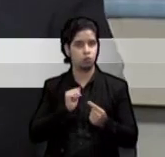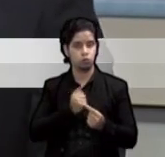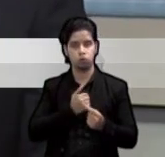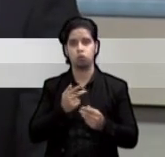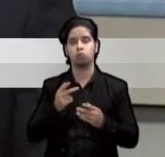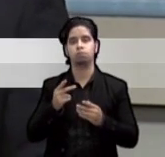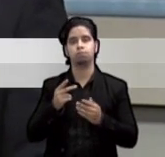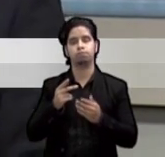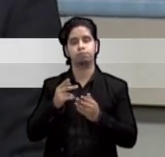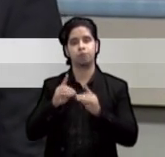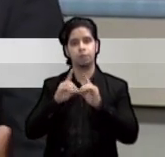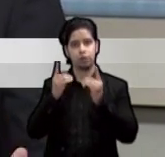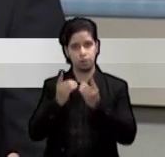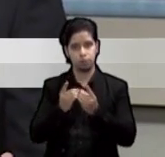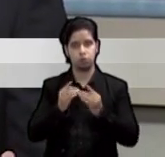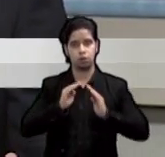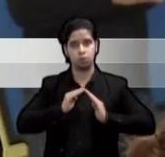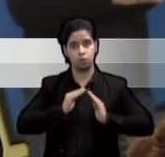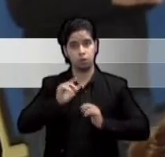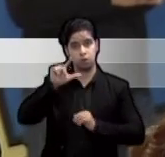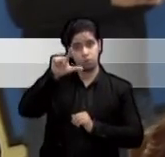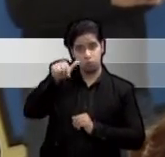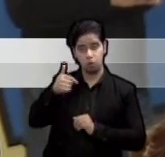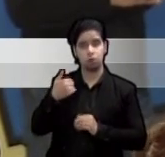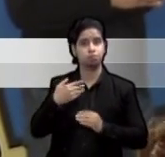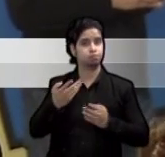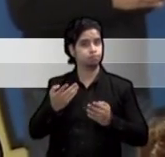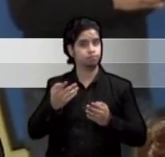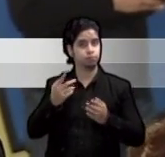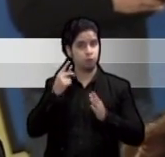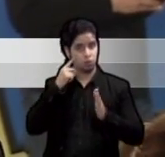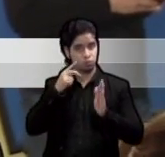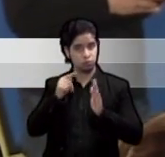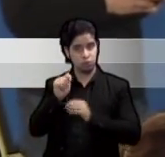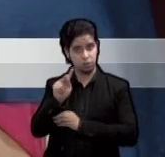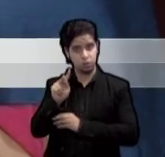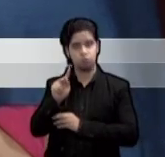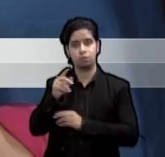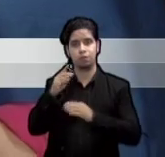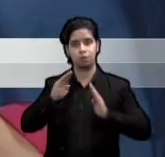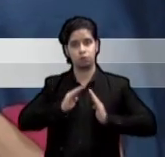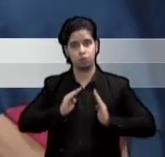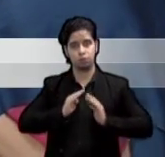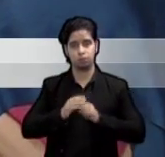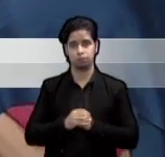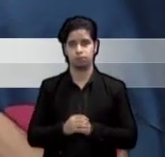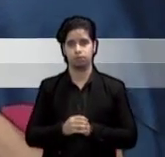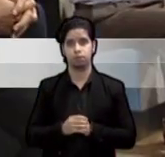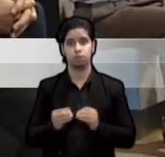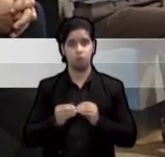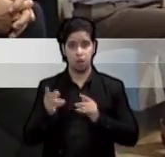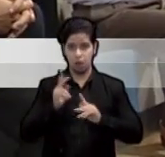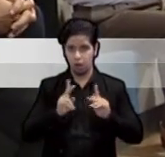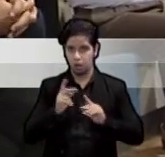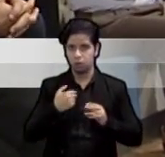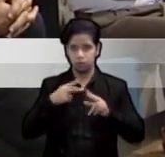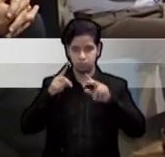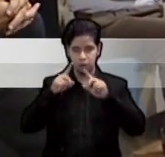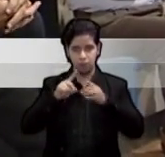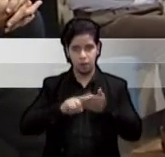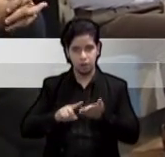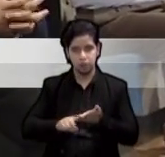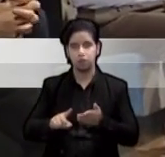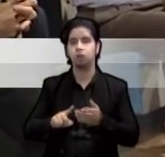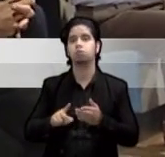y luego programación deportiva. Para la realización del proyecto, comunicadores, seguidores y analistas deportivos se unen